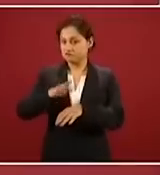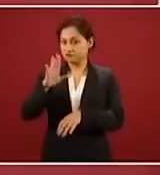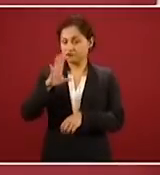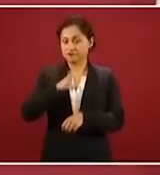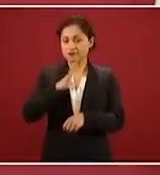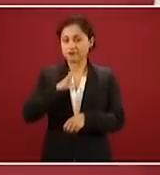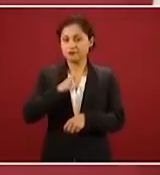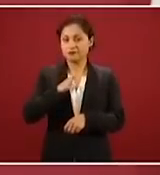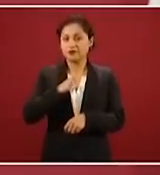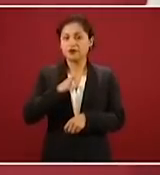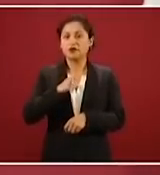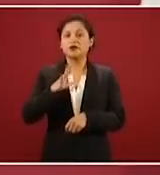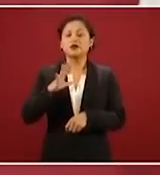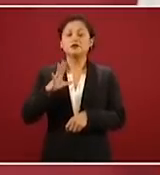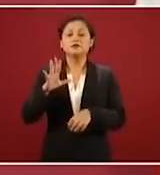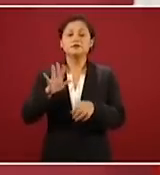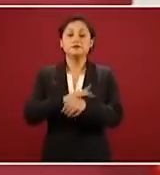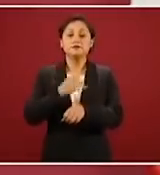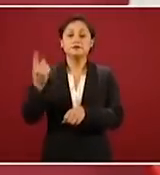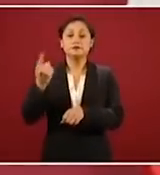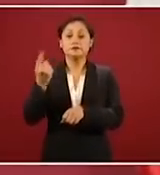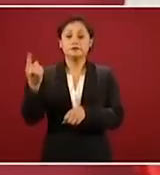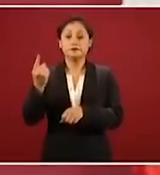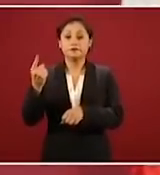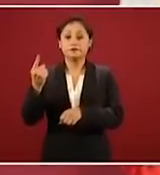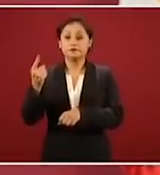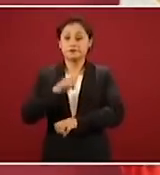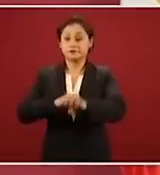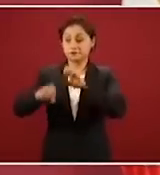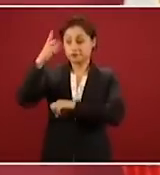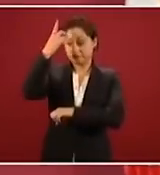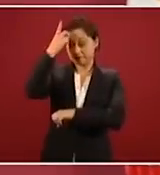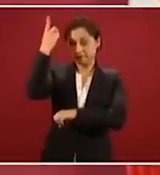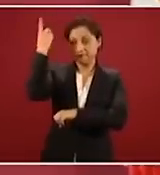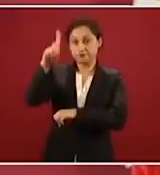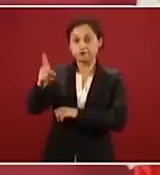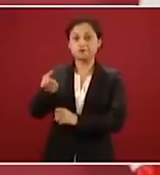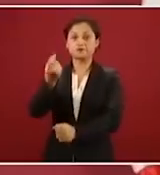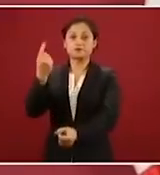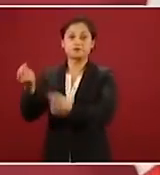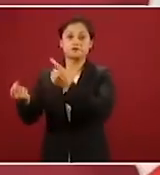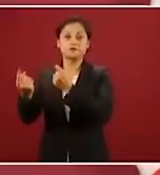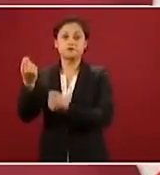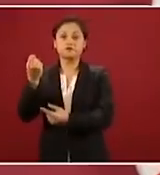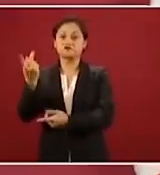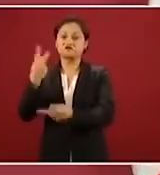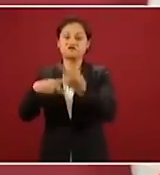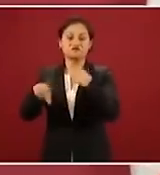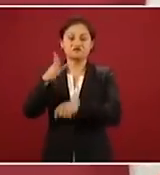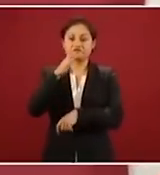algunos no pudieron estar, pues, están afuera del país en otras